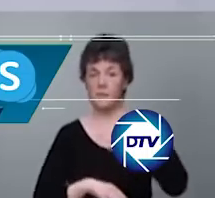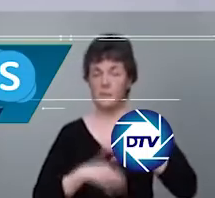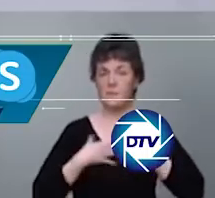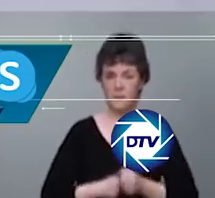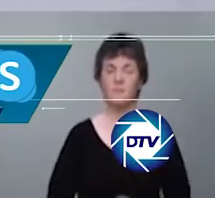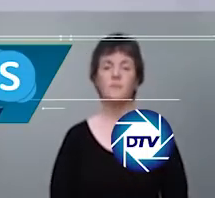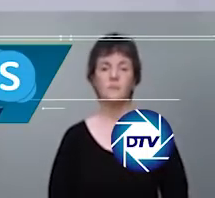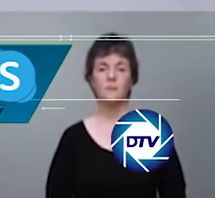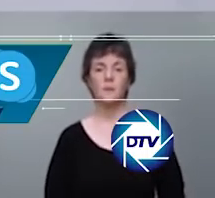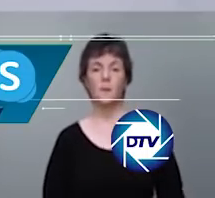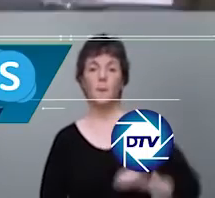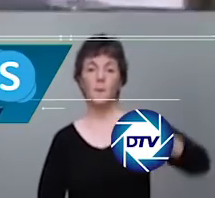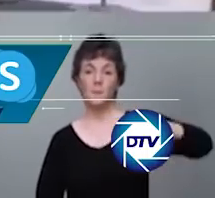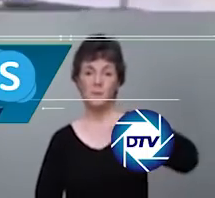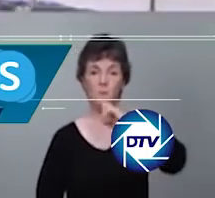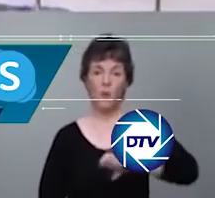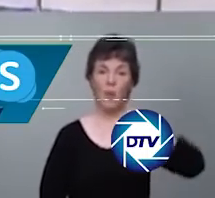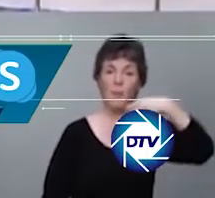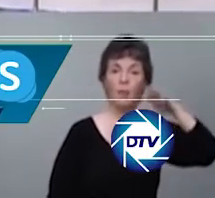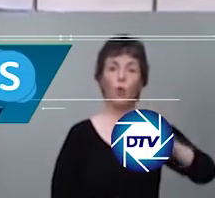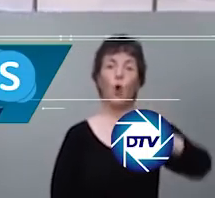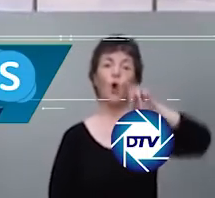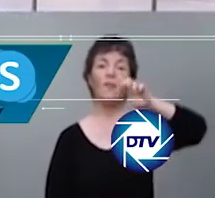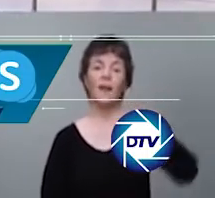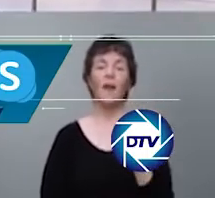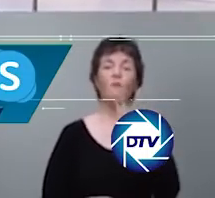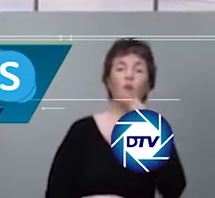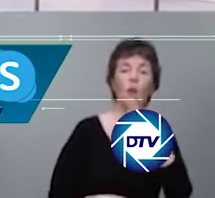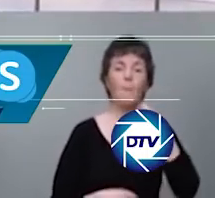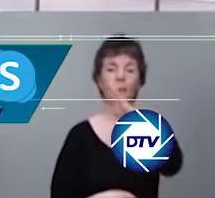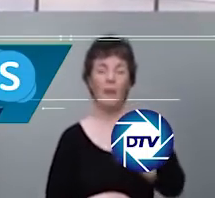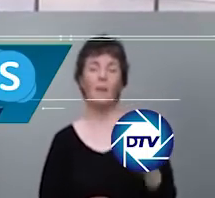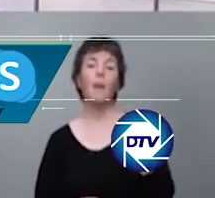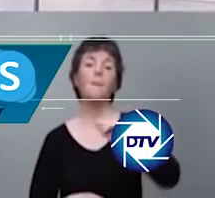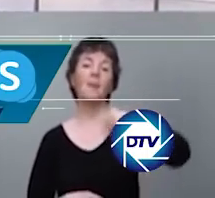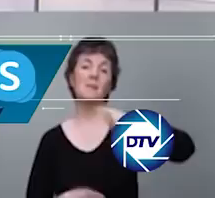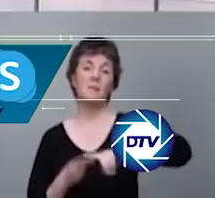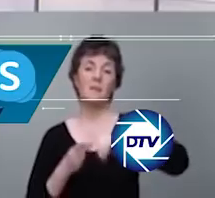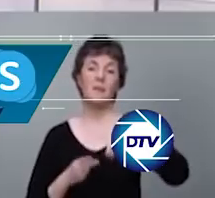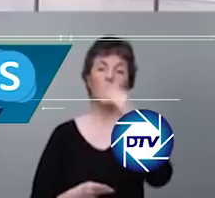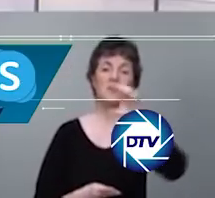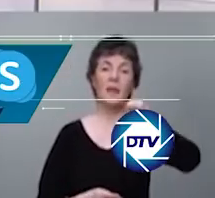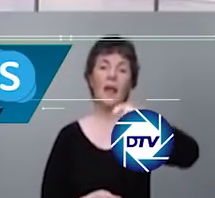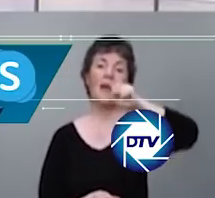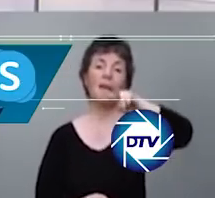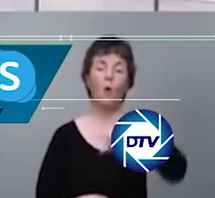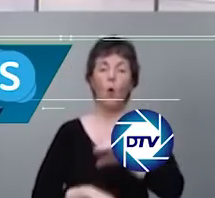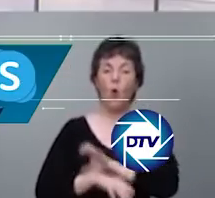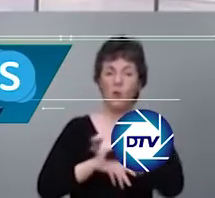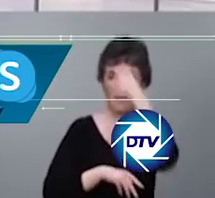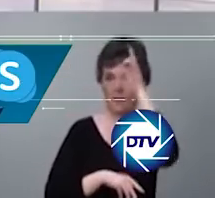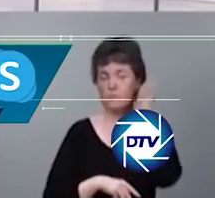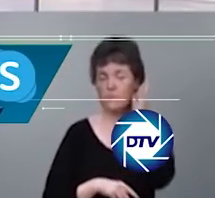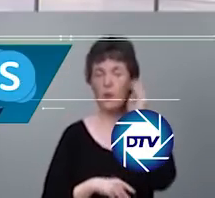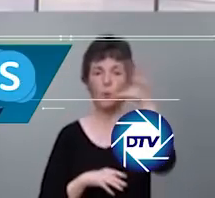existen a día de hoy 15 de esos 200 que gozan de libertad compulsera. ¿Eso qué quiere decir? Que